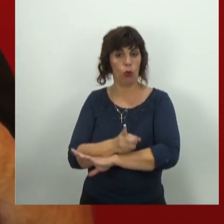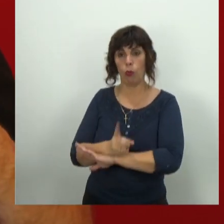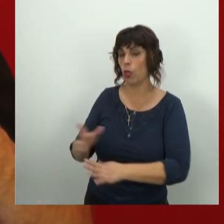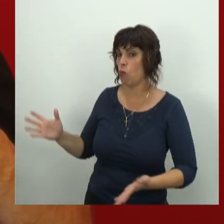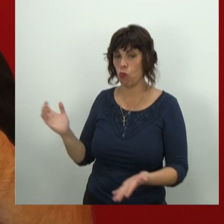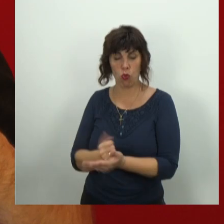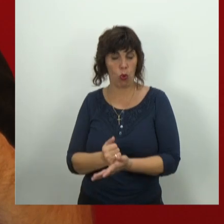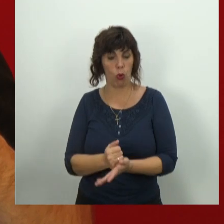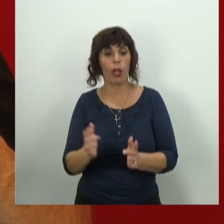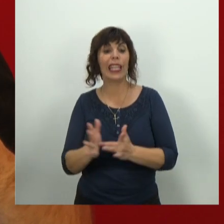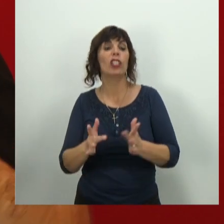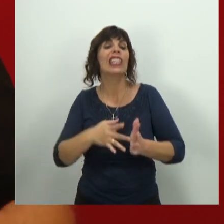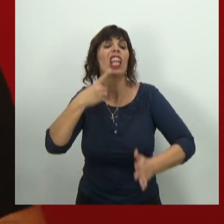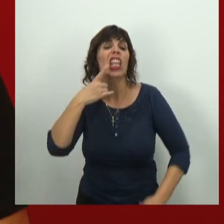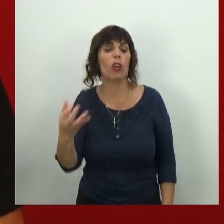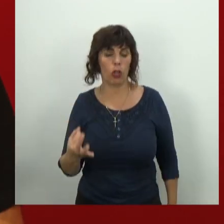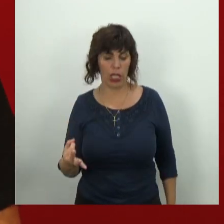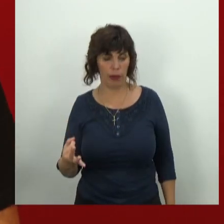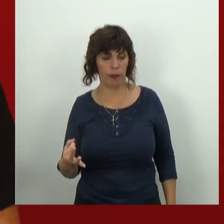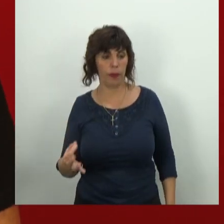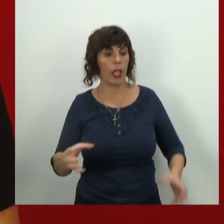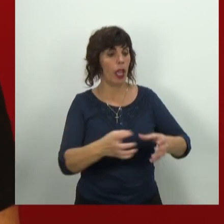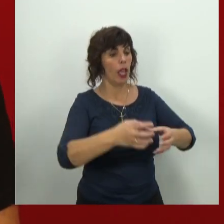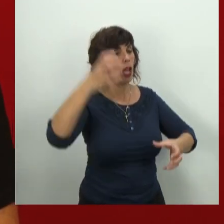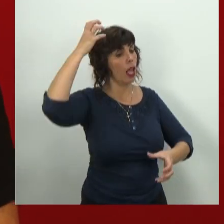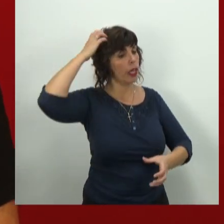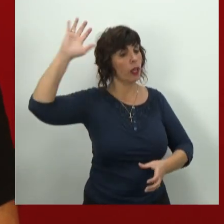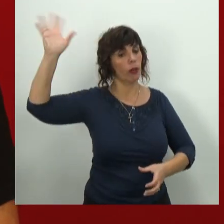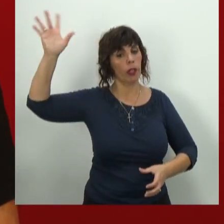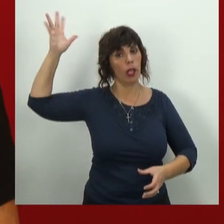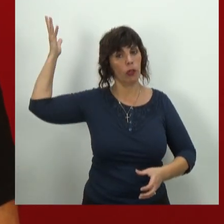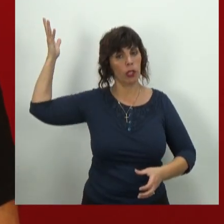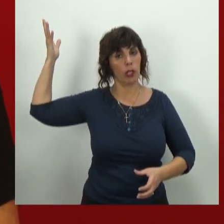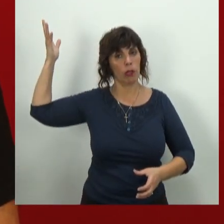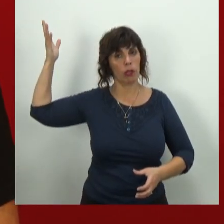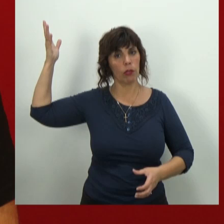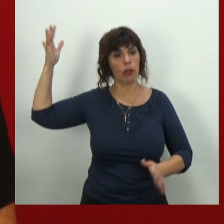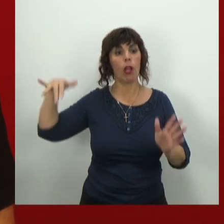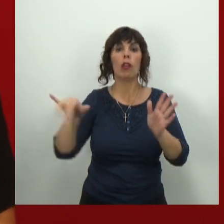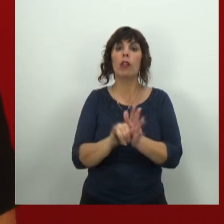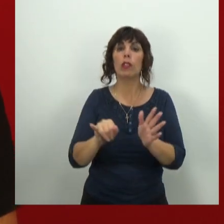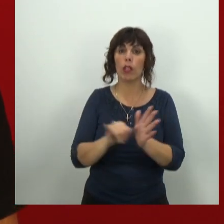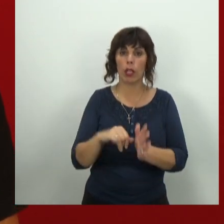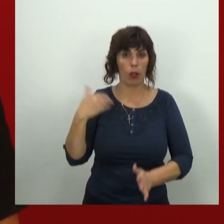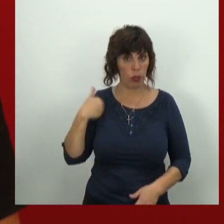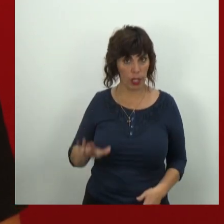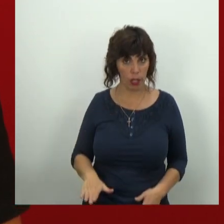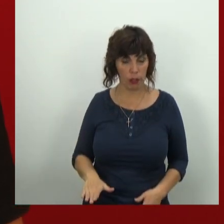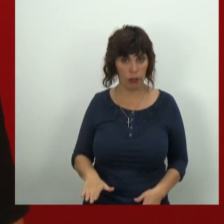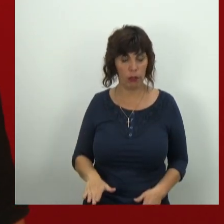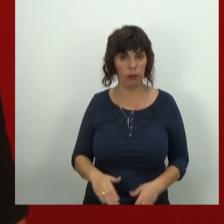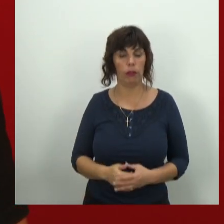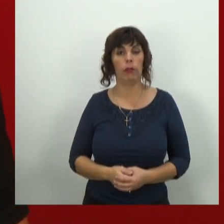dijo, el reino de los cielos se ha acercado.